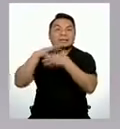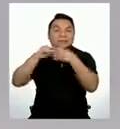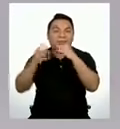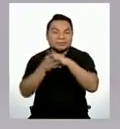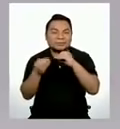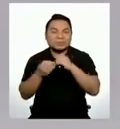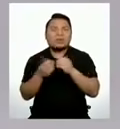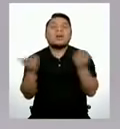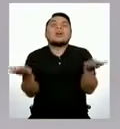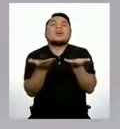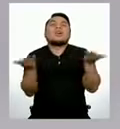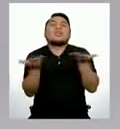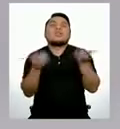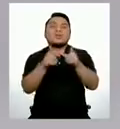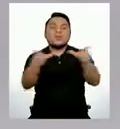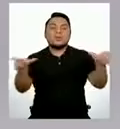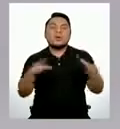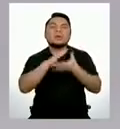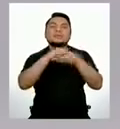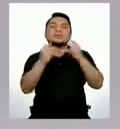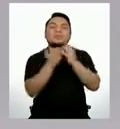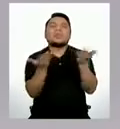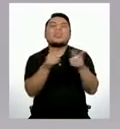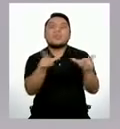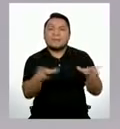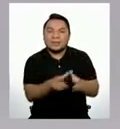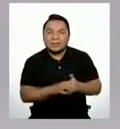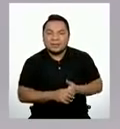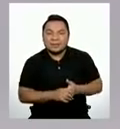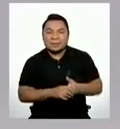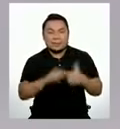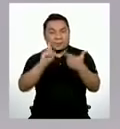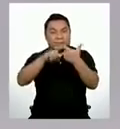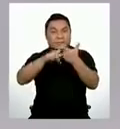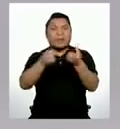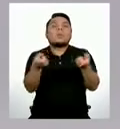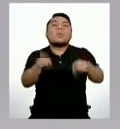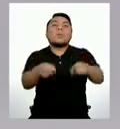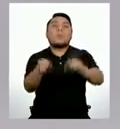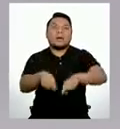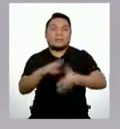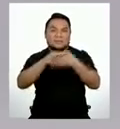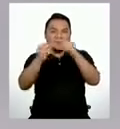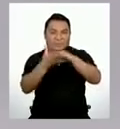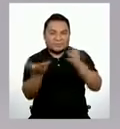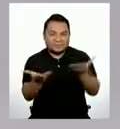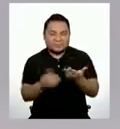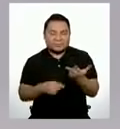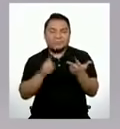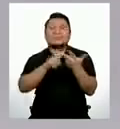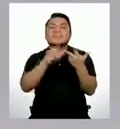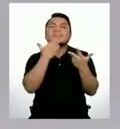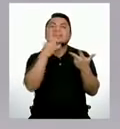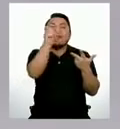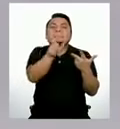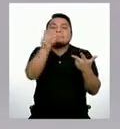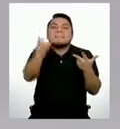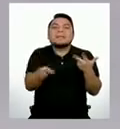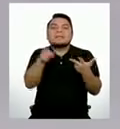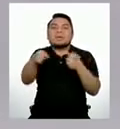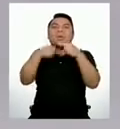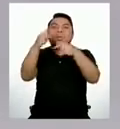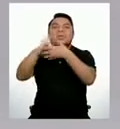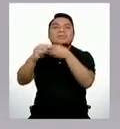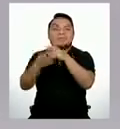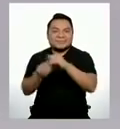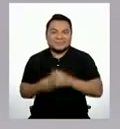¿Dónde ocurren los hechos de la historia? ¿Cuándo ocurrieron? ¿Quiénes son los personajes